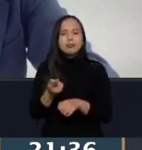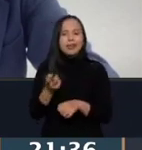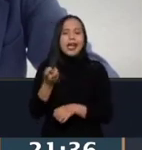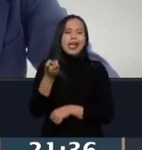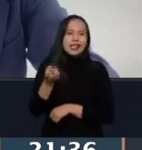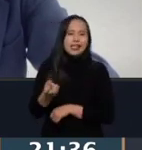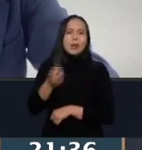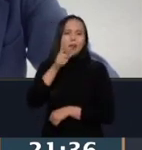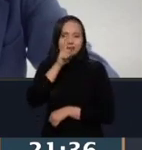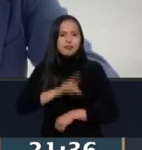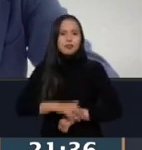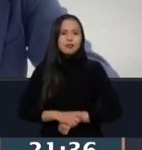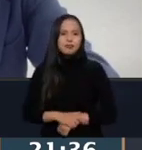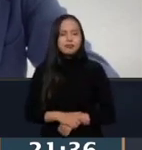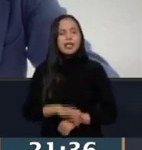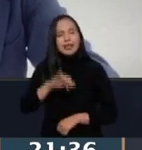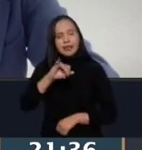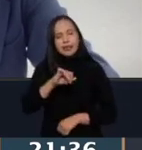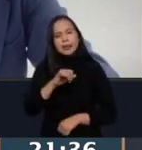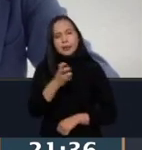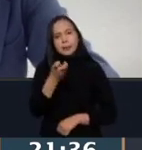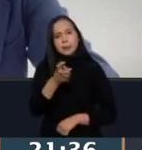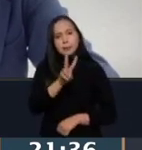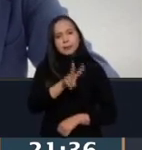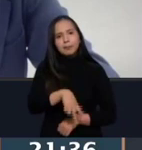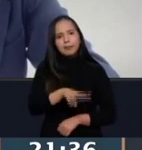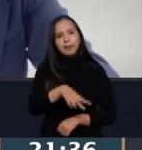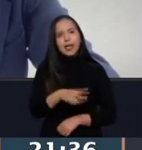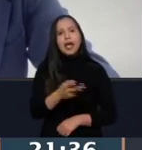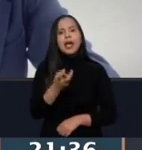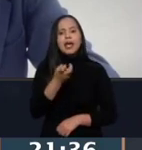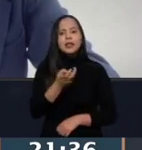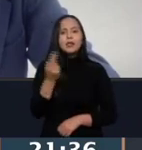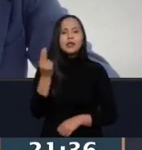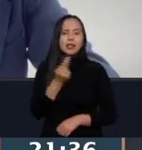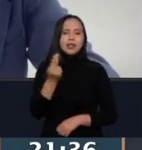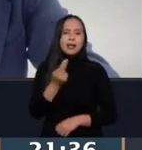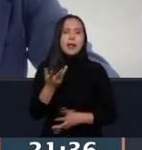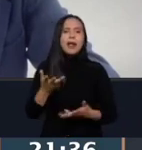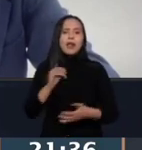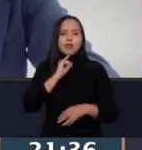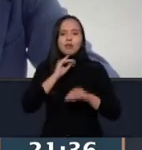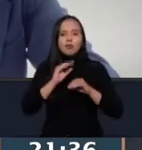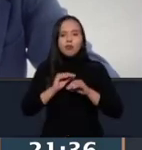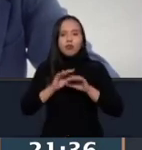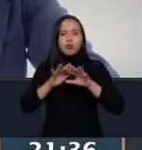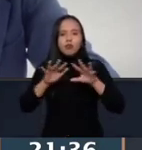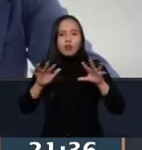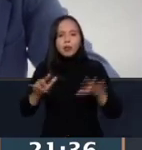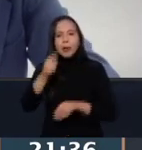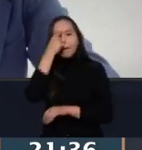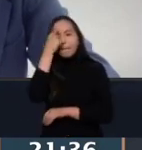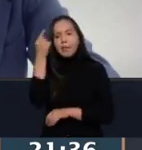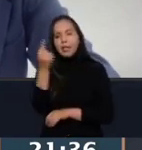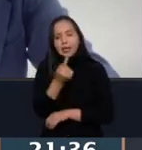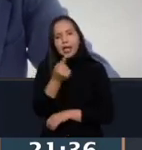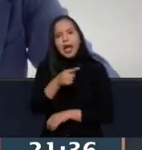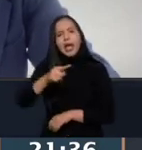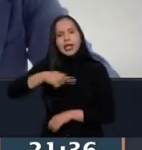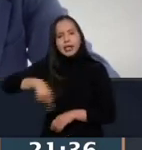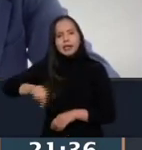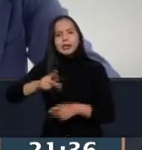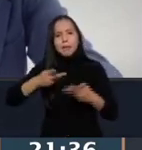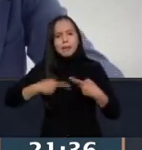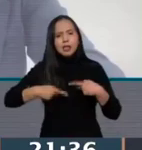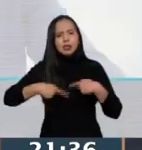era errónea. Así es, se trata de dar media información para que la gente saque conjeturas,